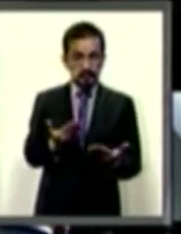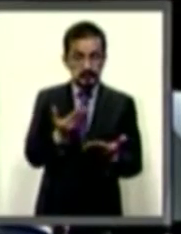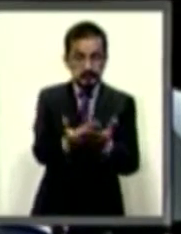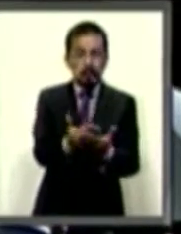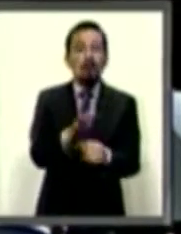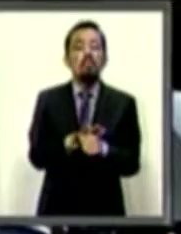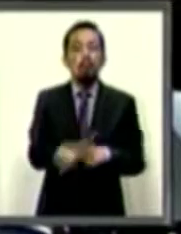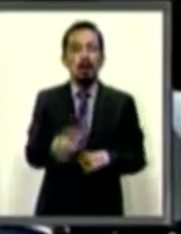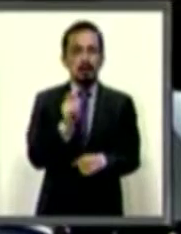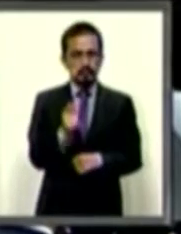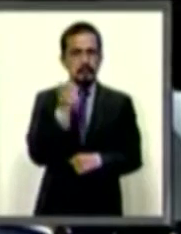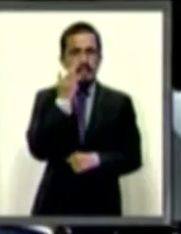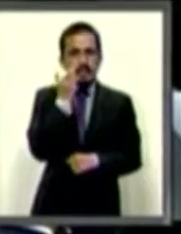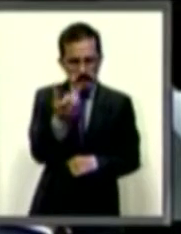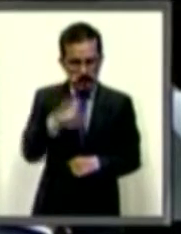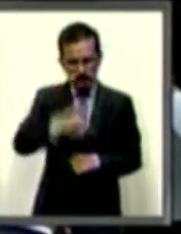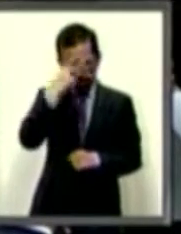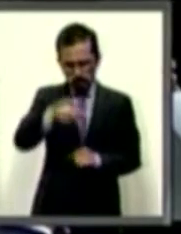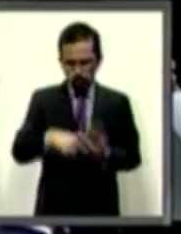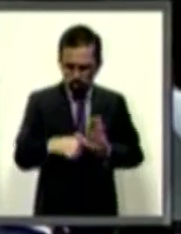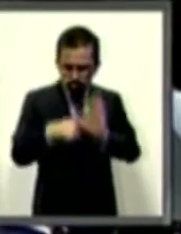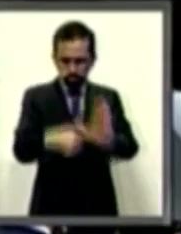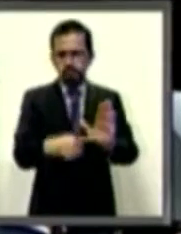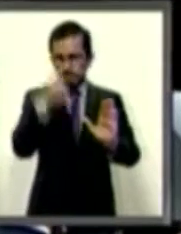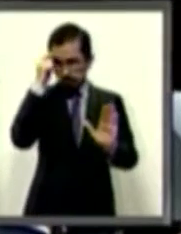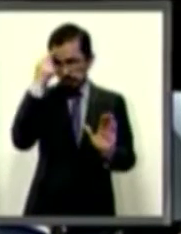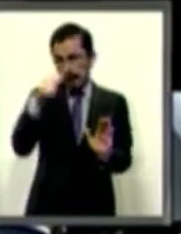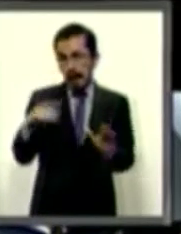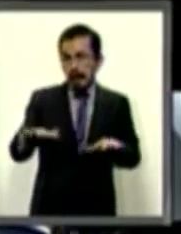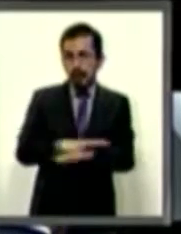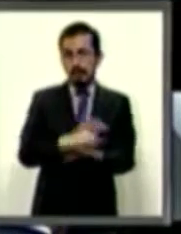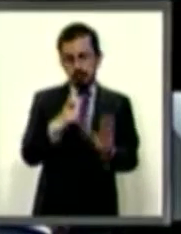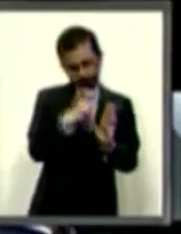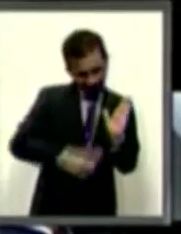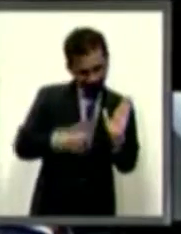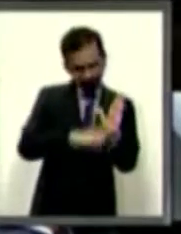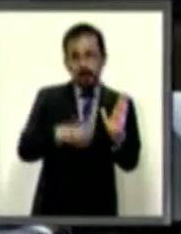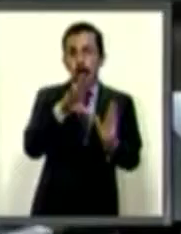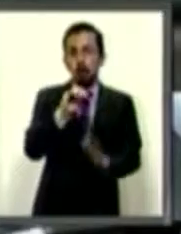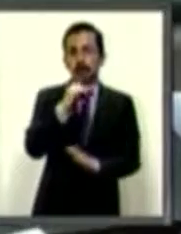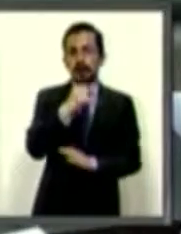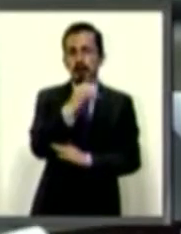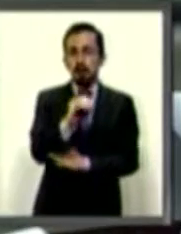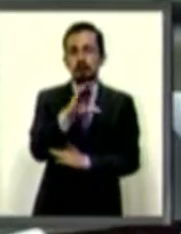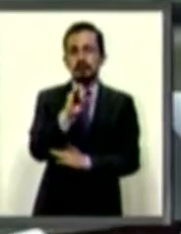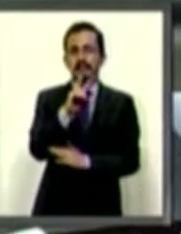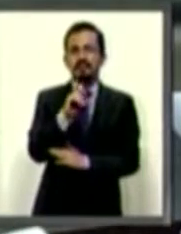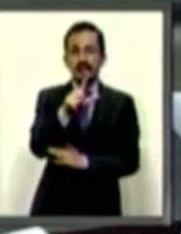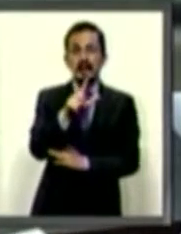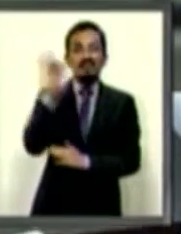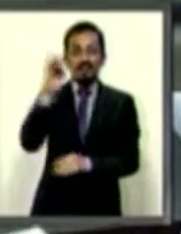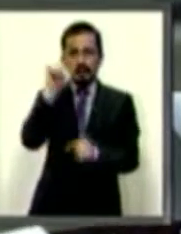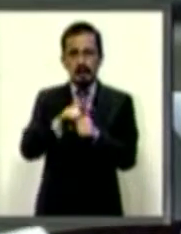busca poner el ejemplo en nuestro país para modificar el Código Civil Federal en su definición de